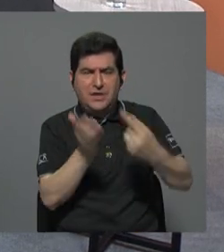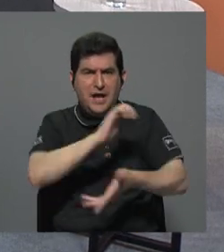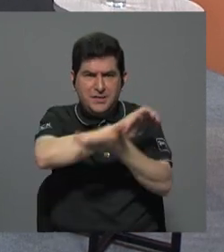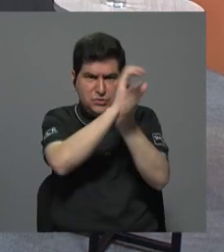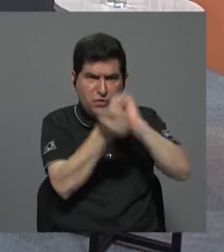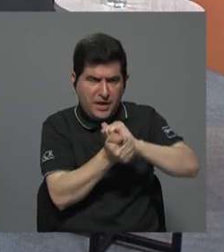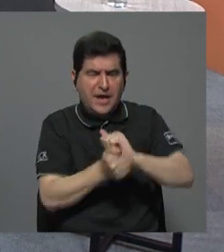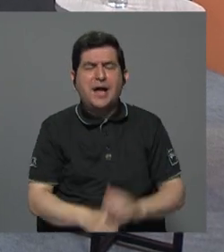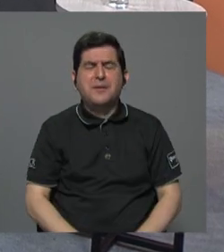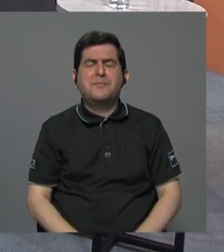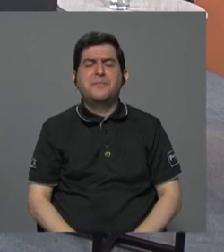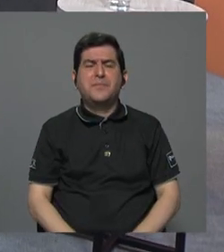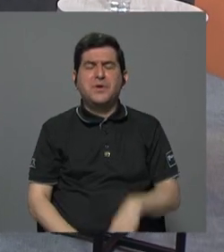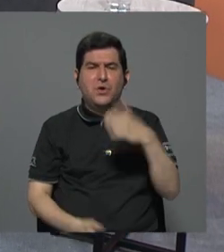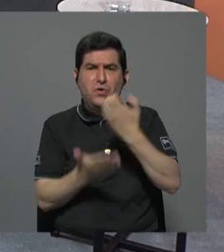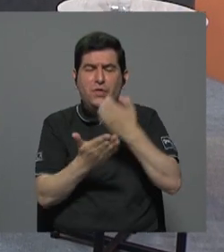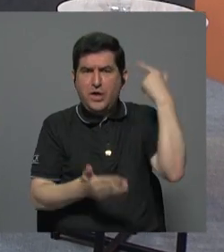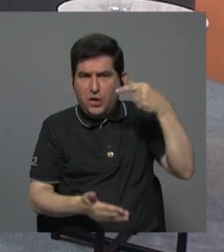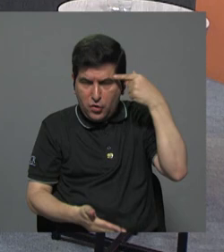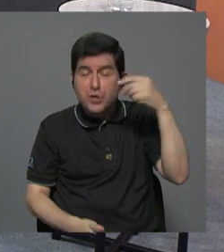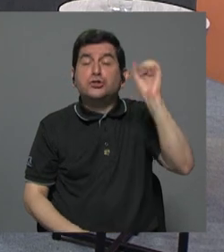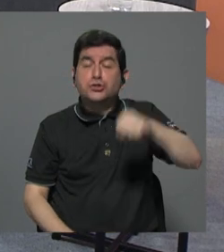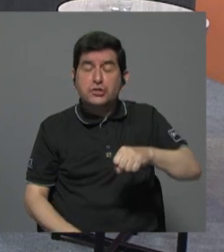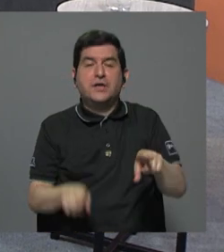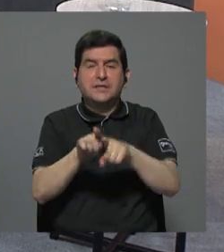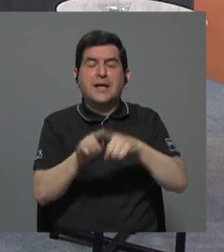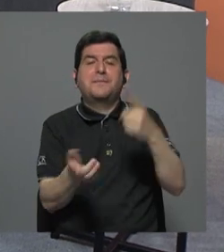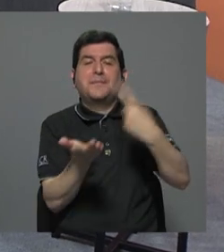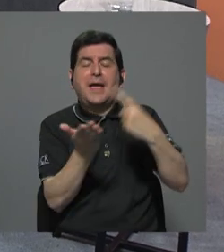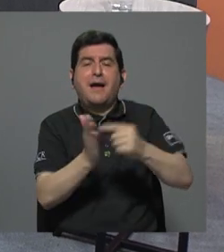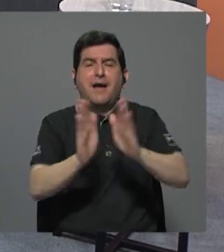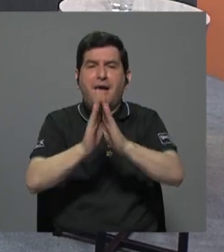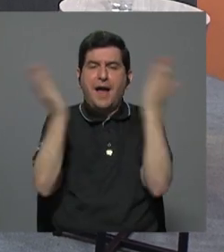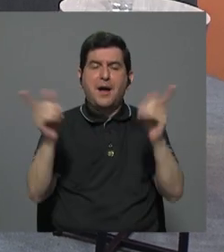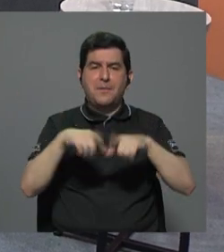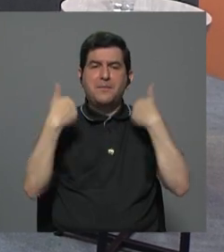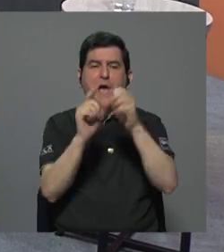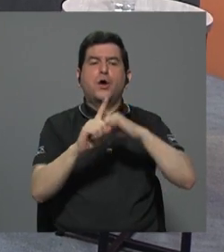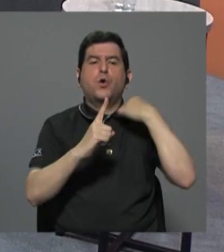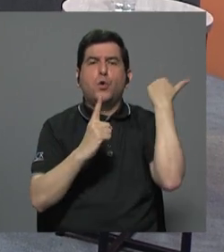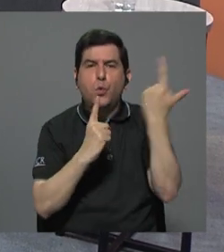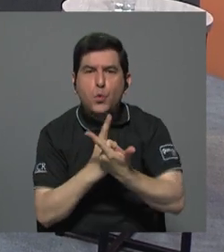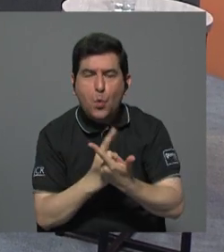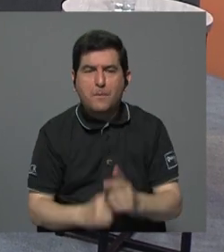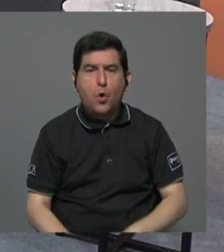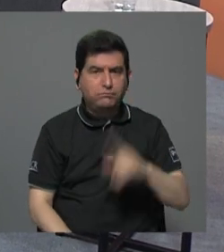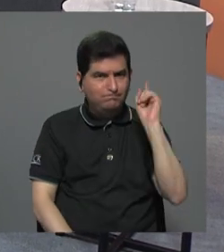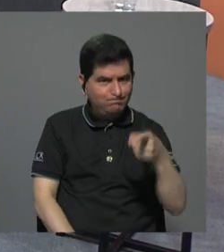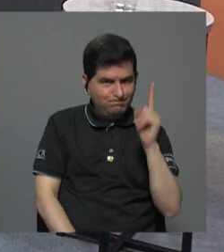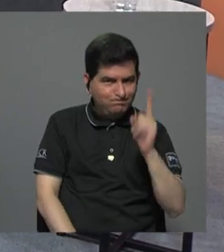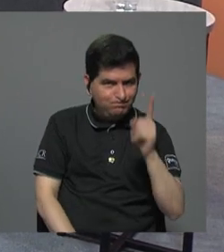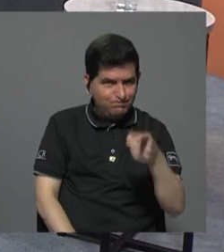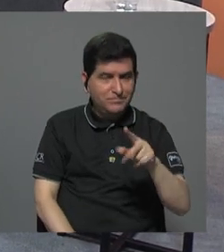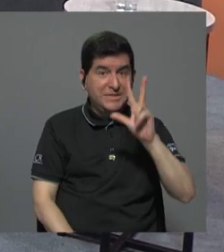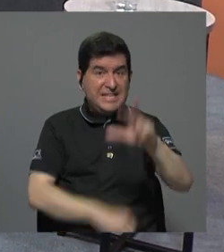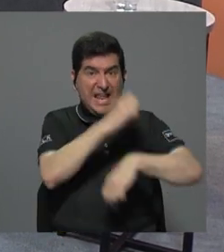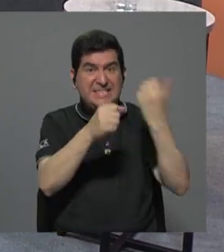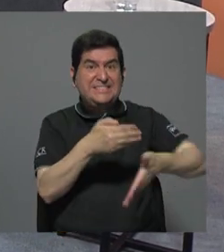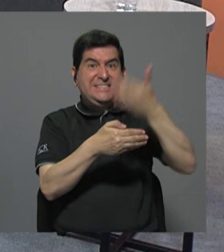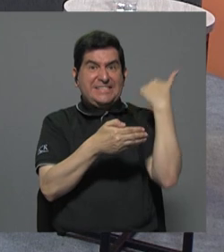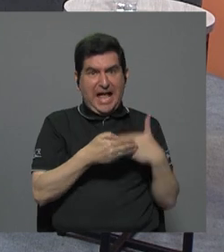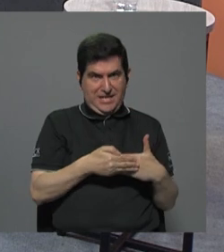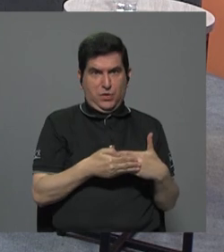filtración de la reforma y también de una discusión amplia de los sectores sociales que advertían hace tres años